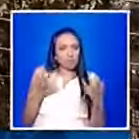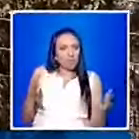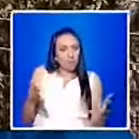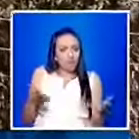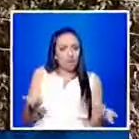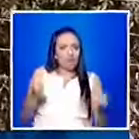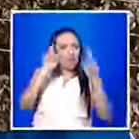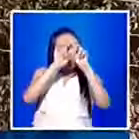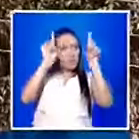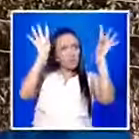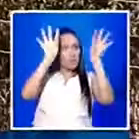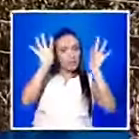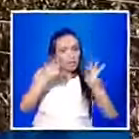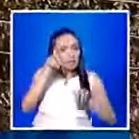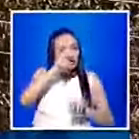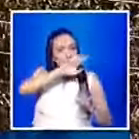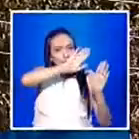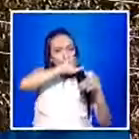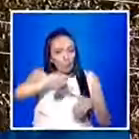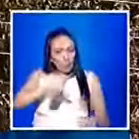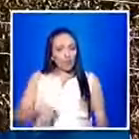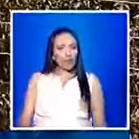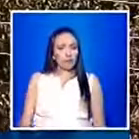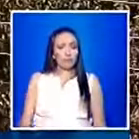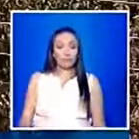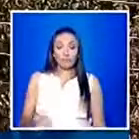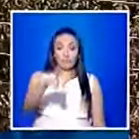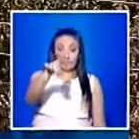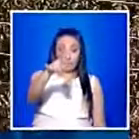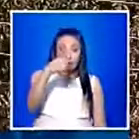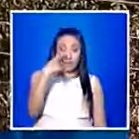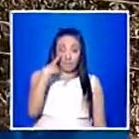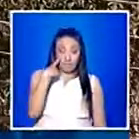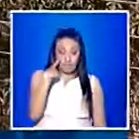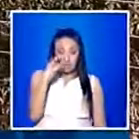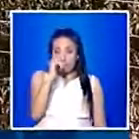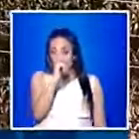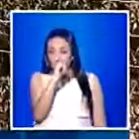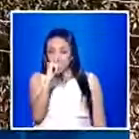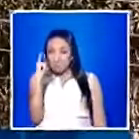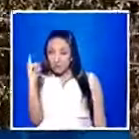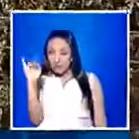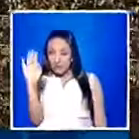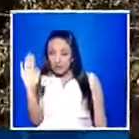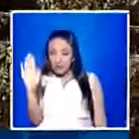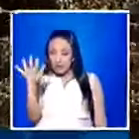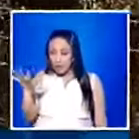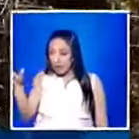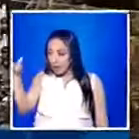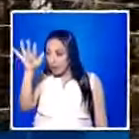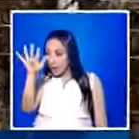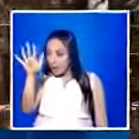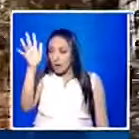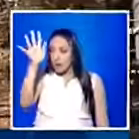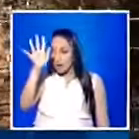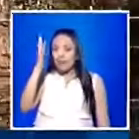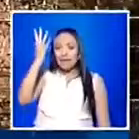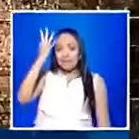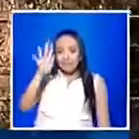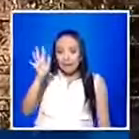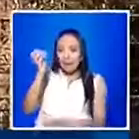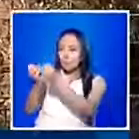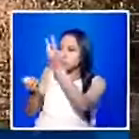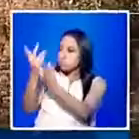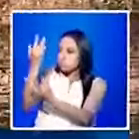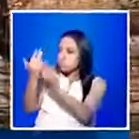eléctrica. Mire, usted puede ver a su izquierda ya hubo unos incendios anteriormente. Hace unos 2 meses atrás, en las